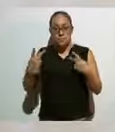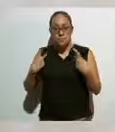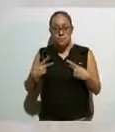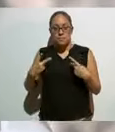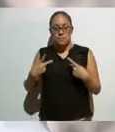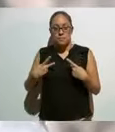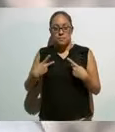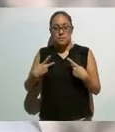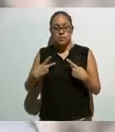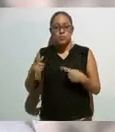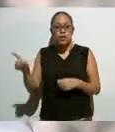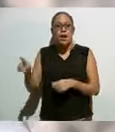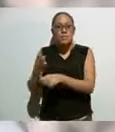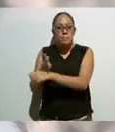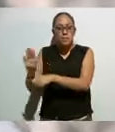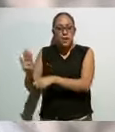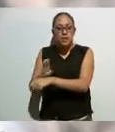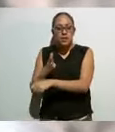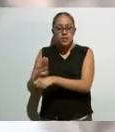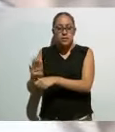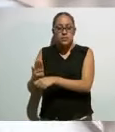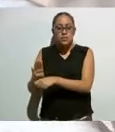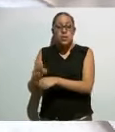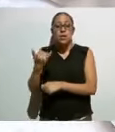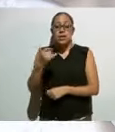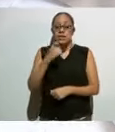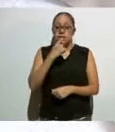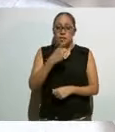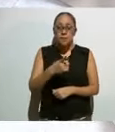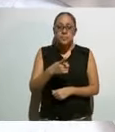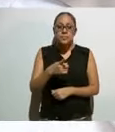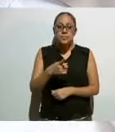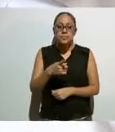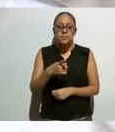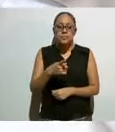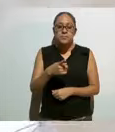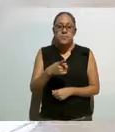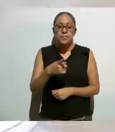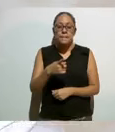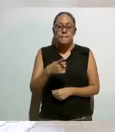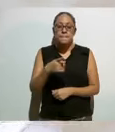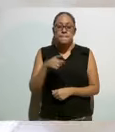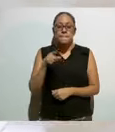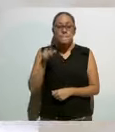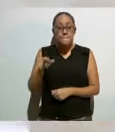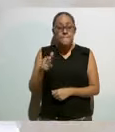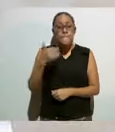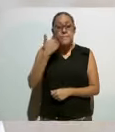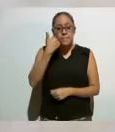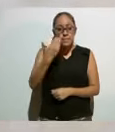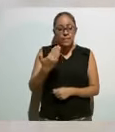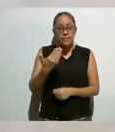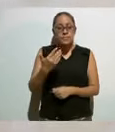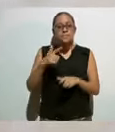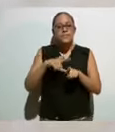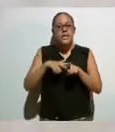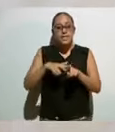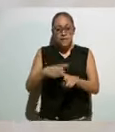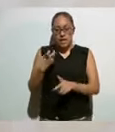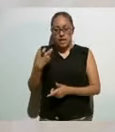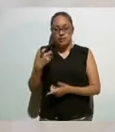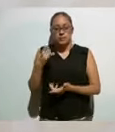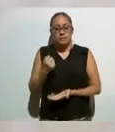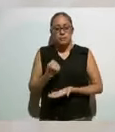añoran de que se sigan entregando recursos del